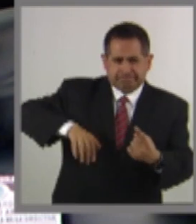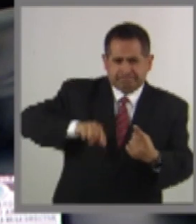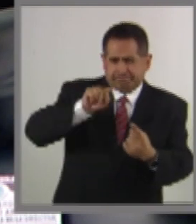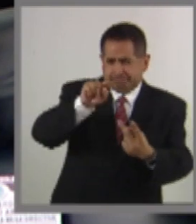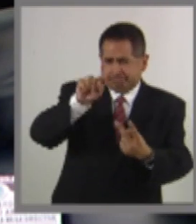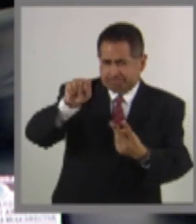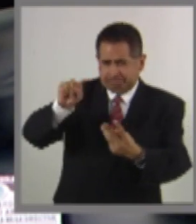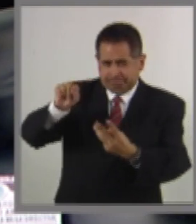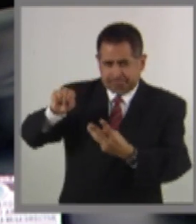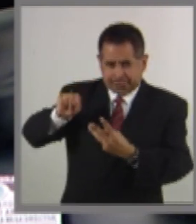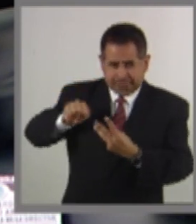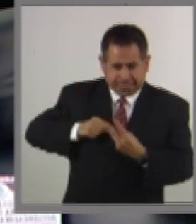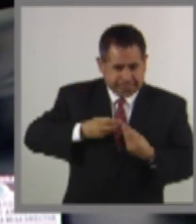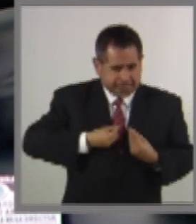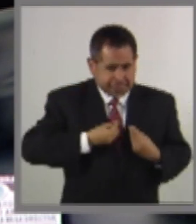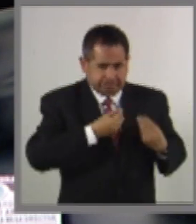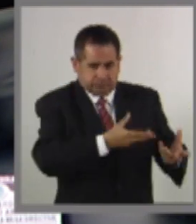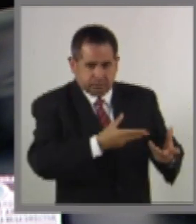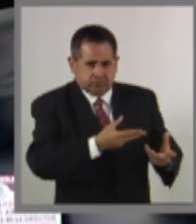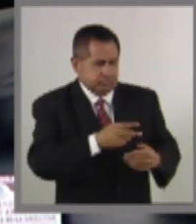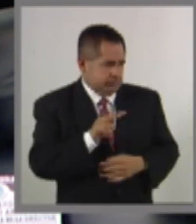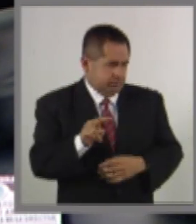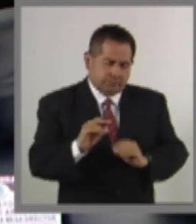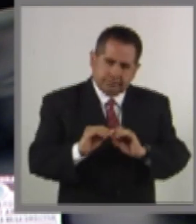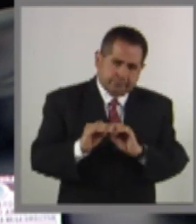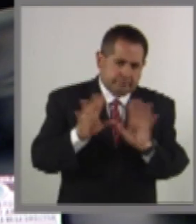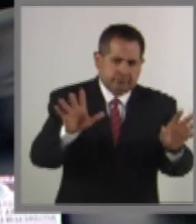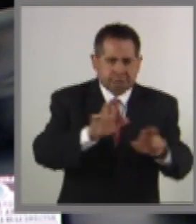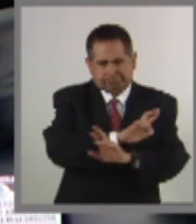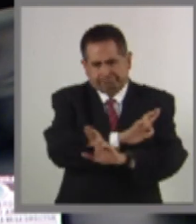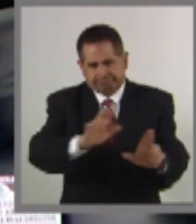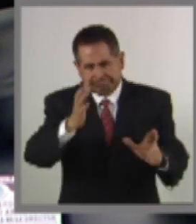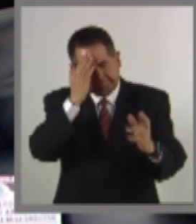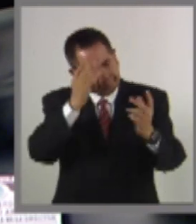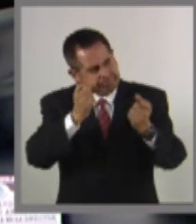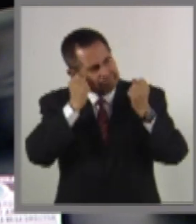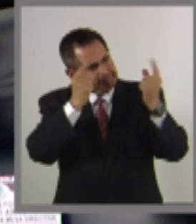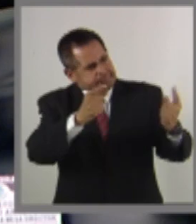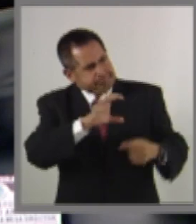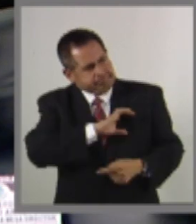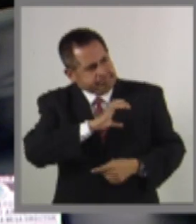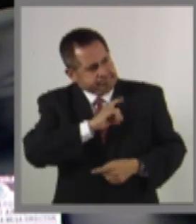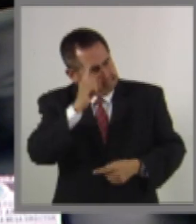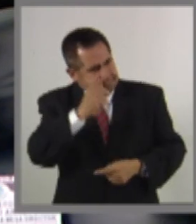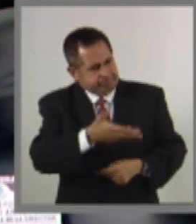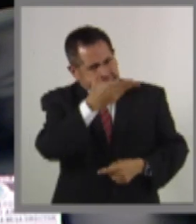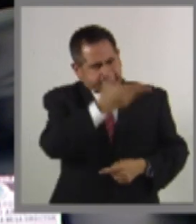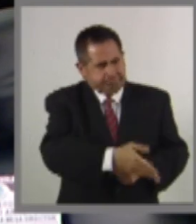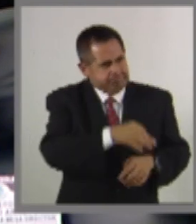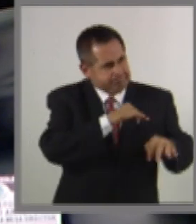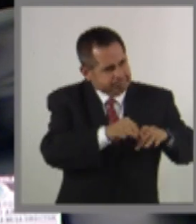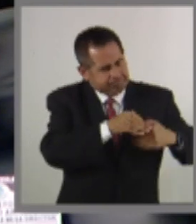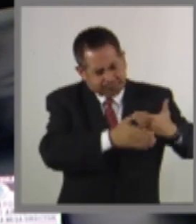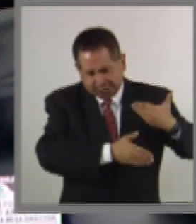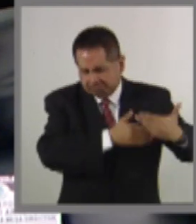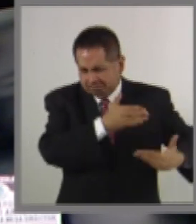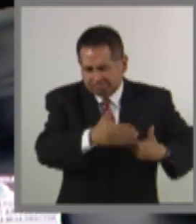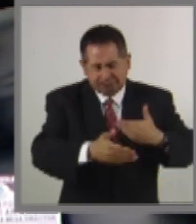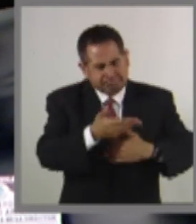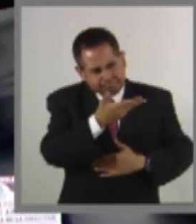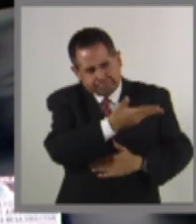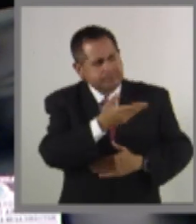esta asamblea pues ilustran el cariño y el reconocimiento que se le tiene a la labor del senador